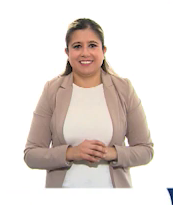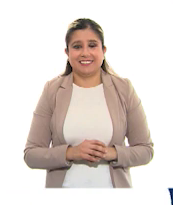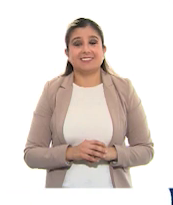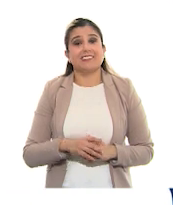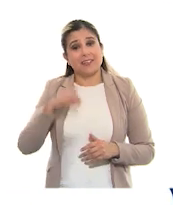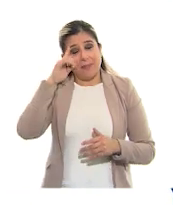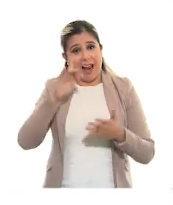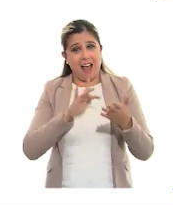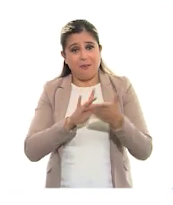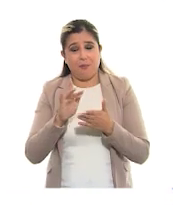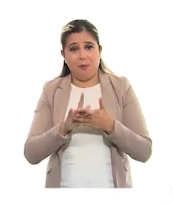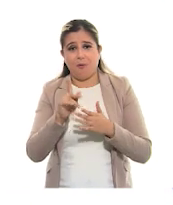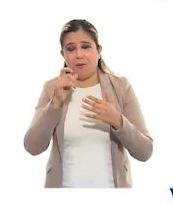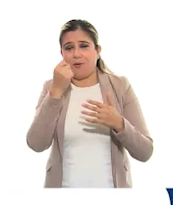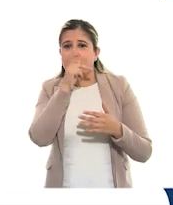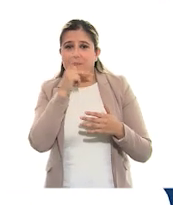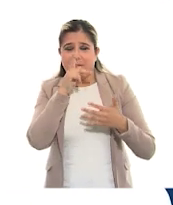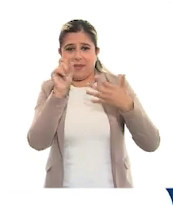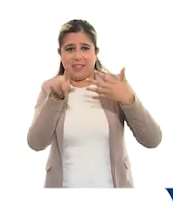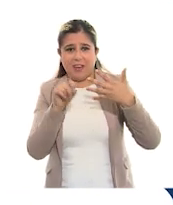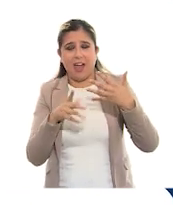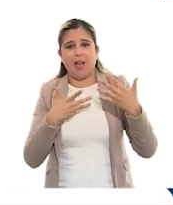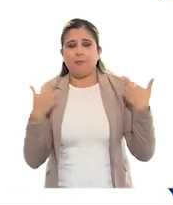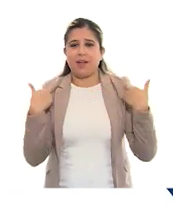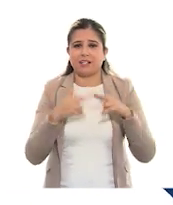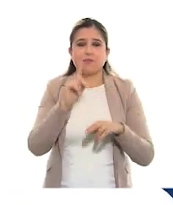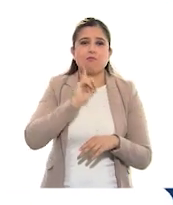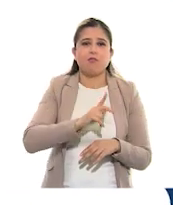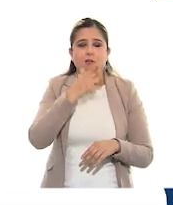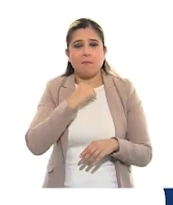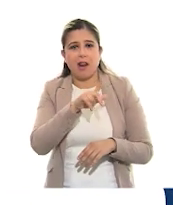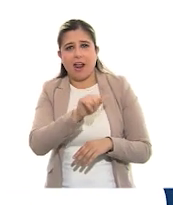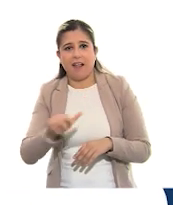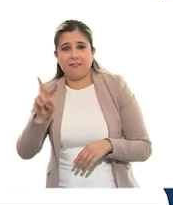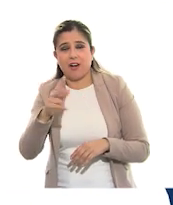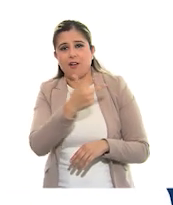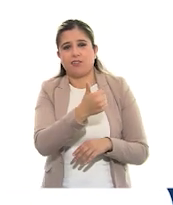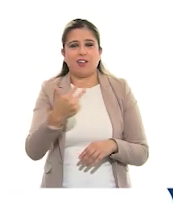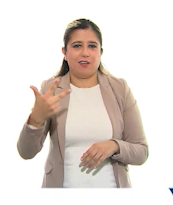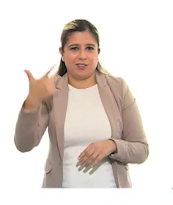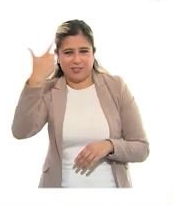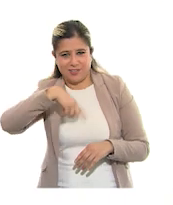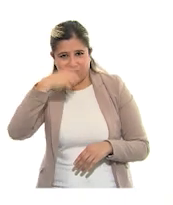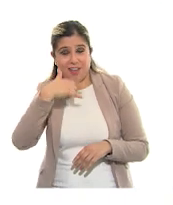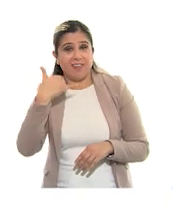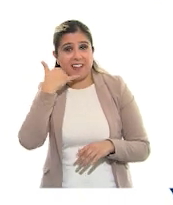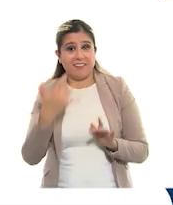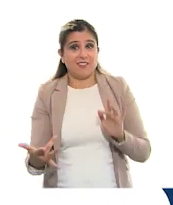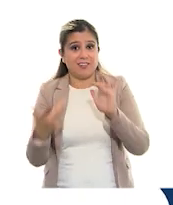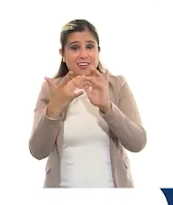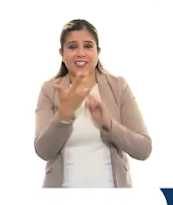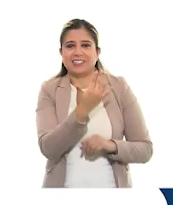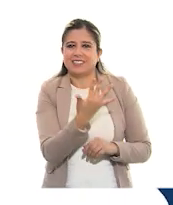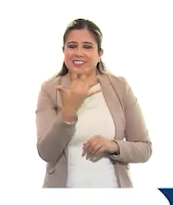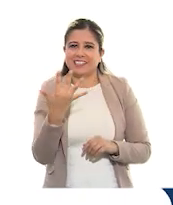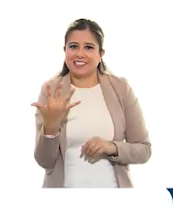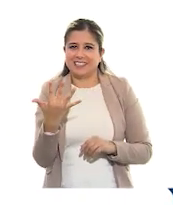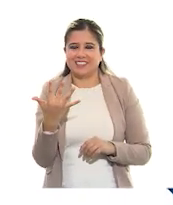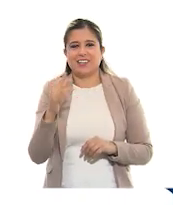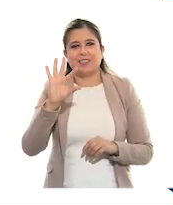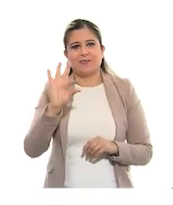Para apoyo pedagógico, hay maestras y maestros de lunes a viernes de 8 a 20 horas en el teléfono